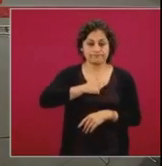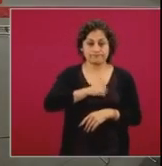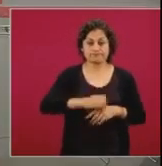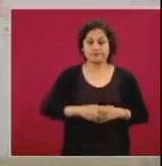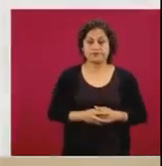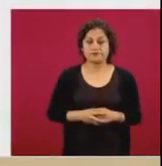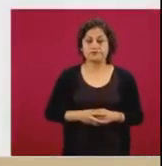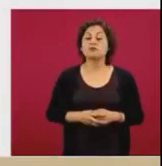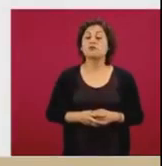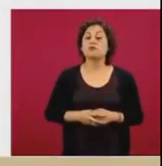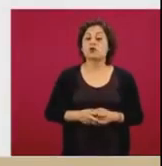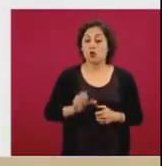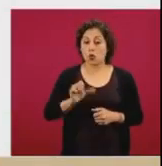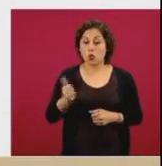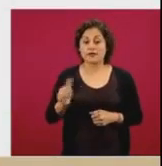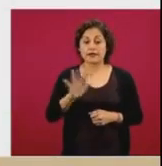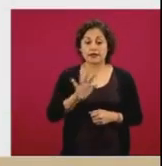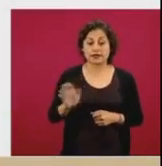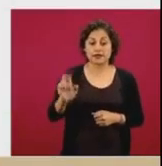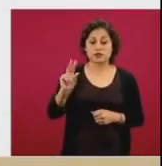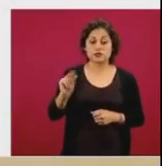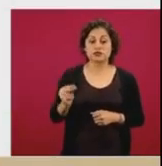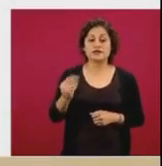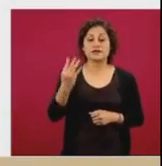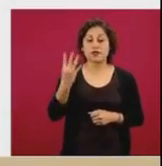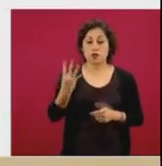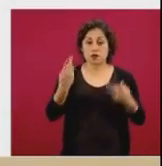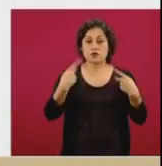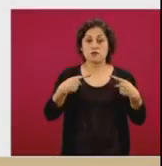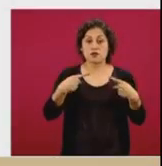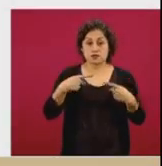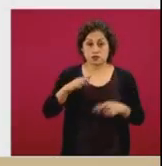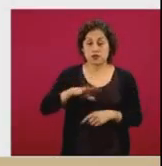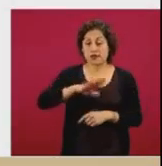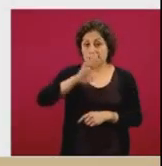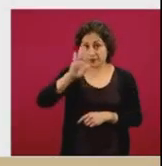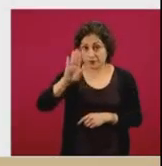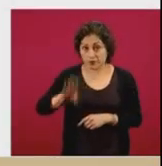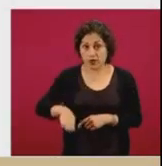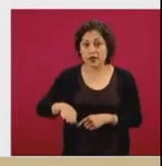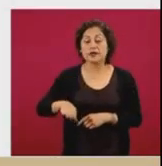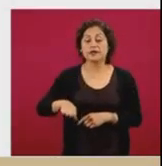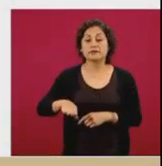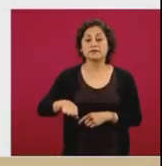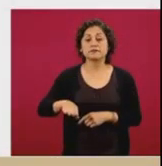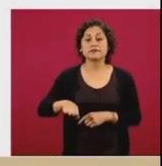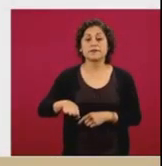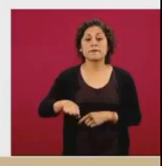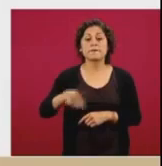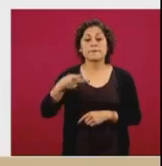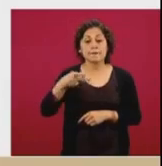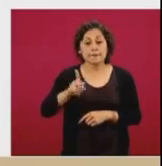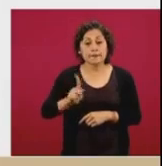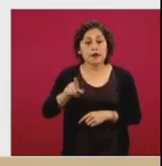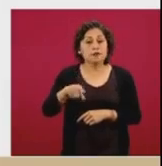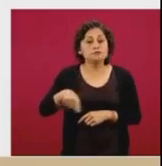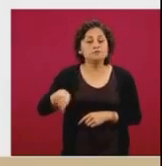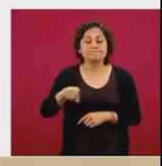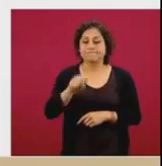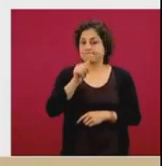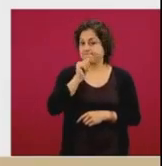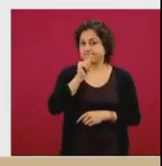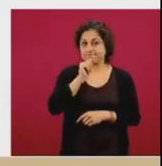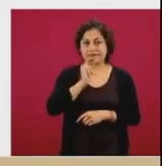y 584 personas que también perdieron la vida y que tienen una posibilidad de tener un resultado.